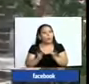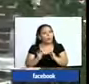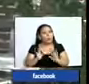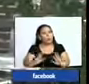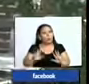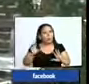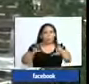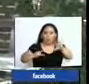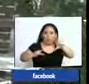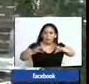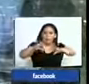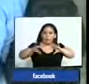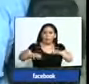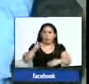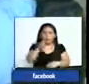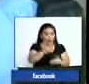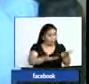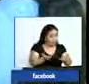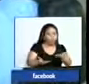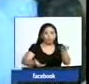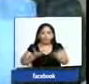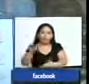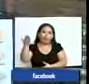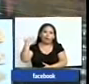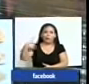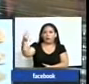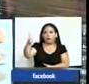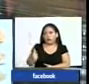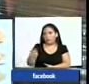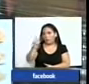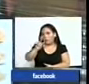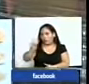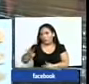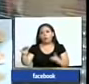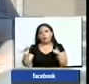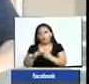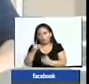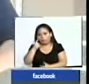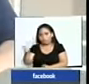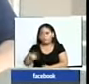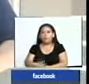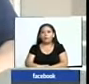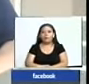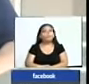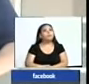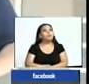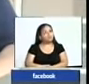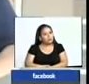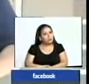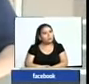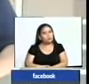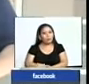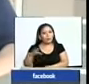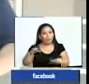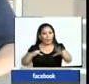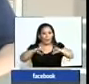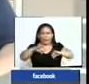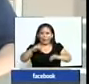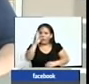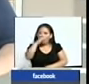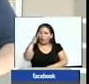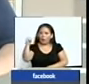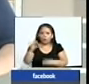acá. Mientras que en los negocios que abrieron el 24 de agosto mantendrán estas medidas. Está bajando bastante a nivel nacional